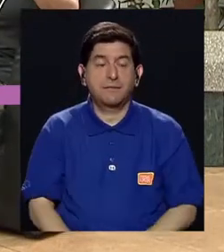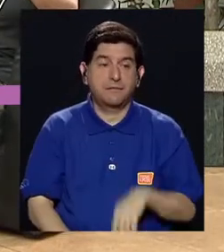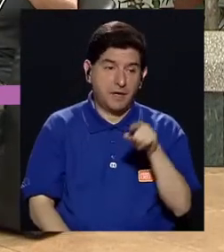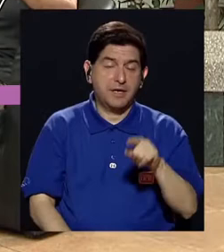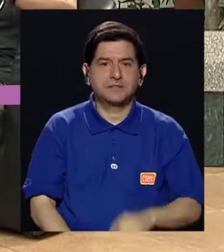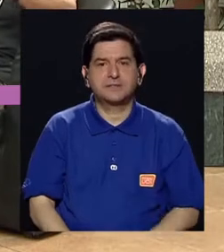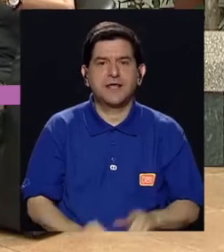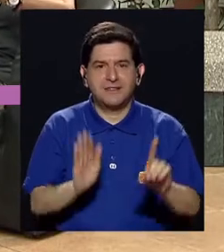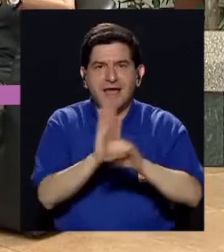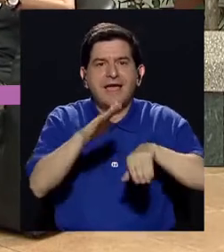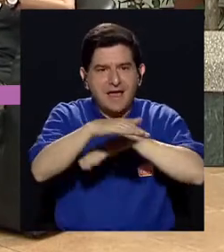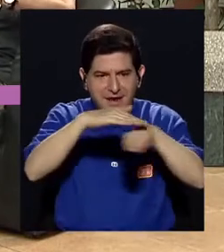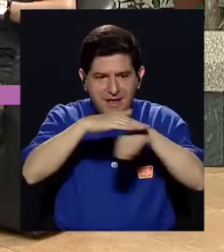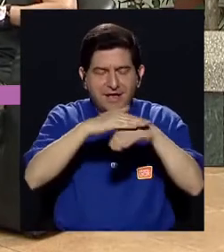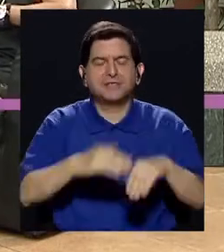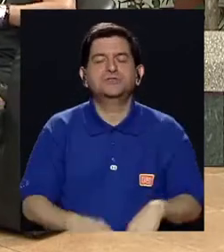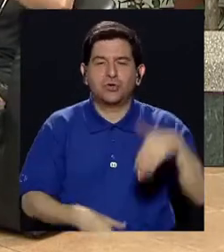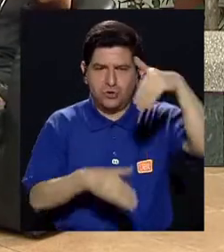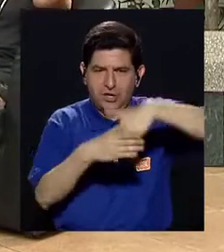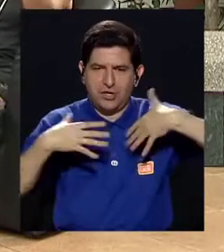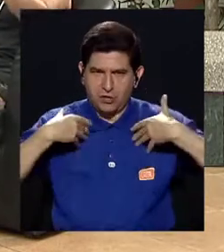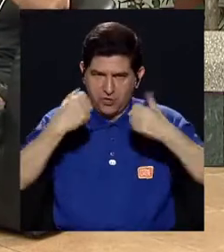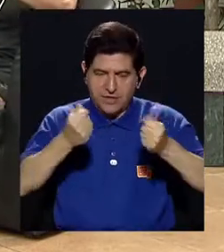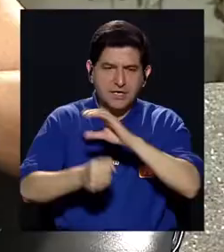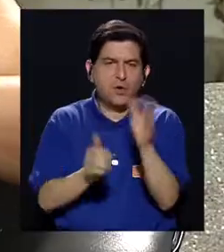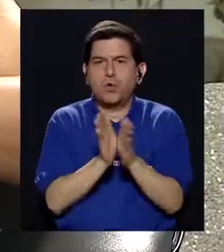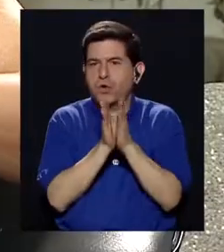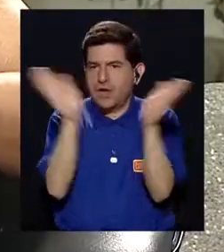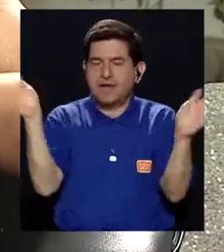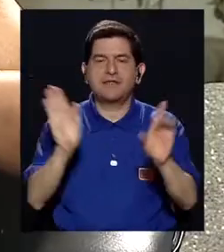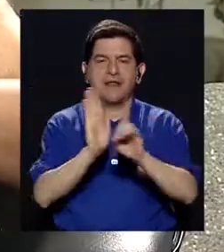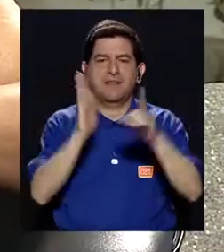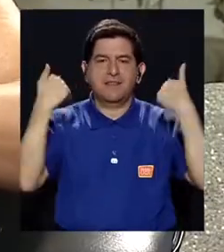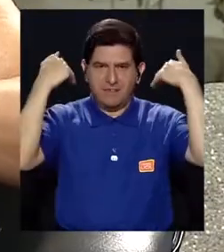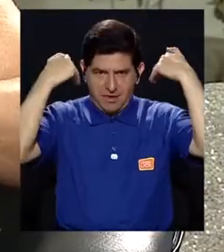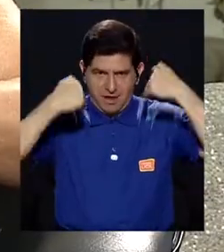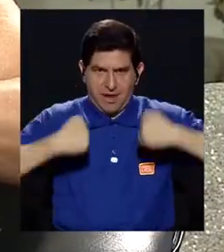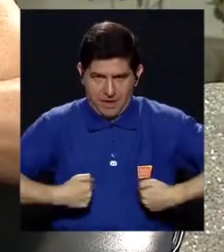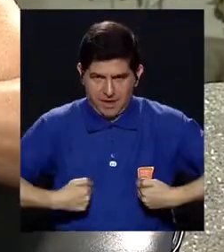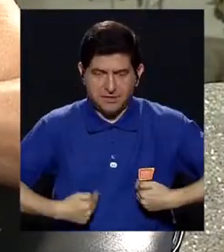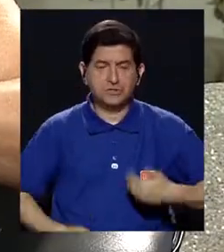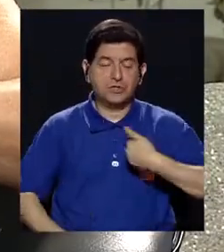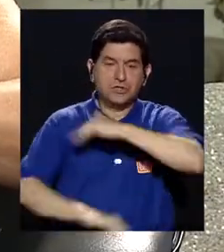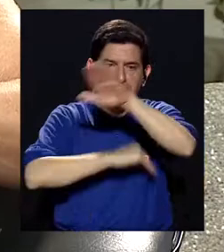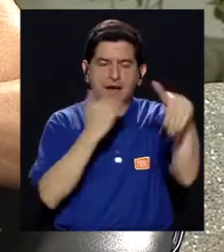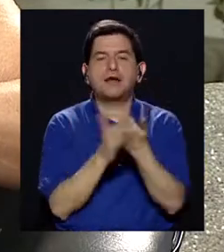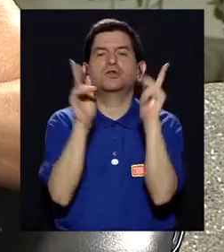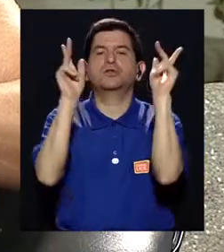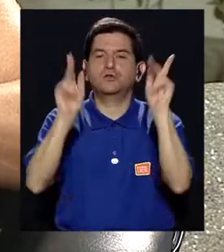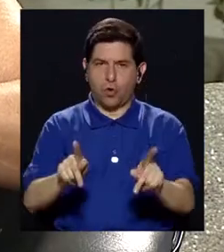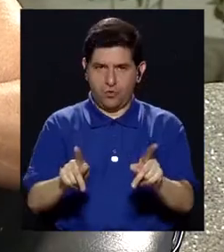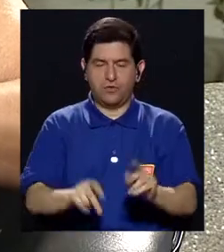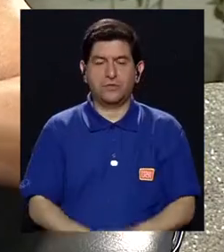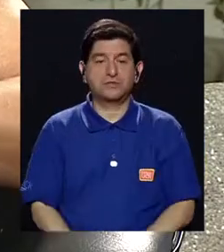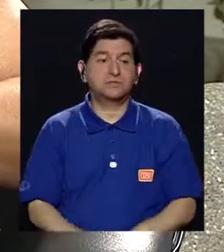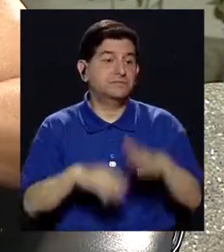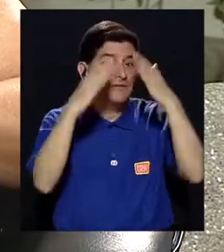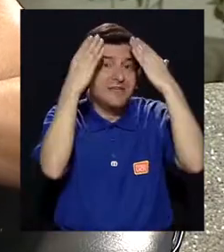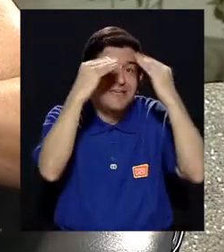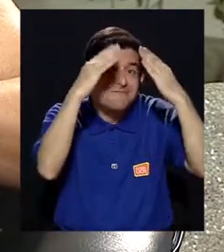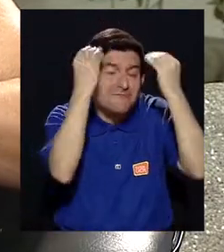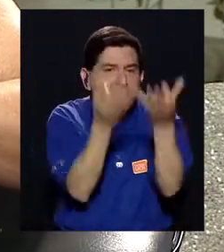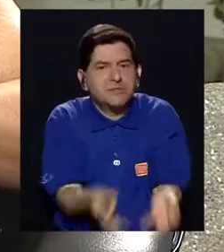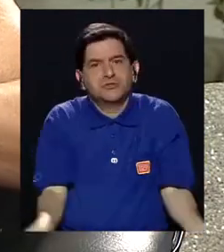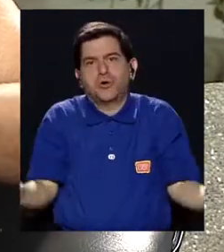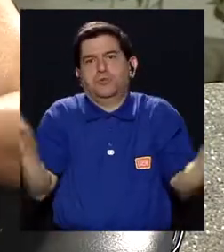es fundamental y esencial en la salud y en general como un derecho humano que tenemos todas las personas, la